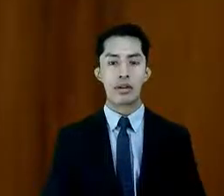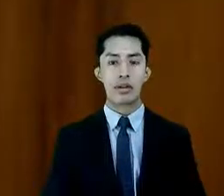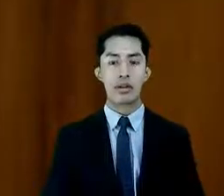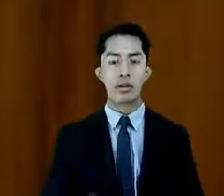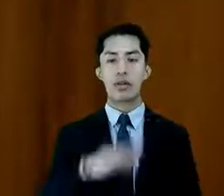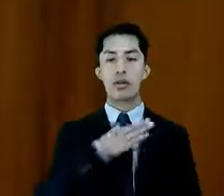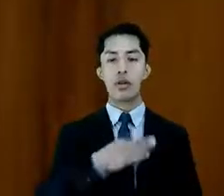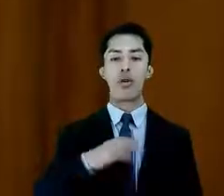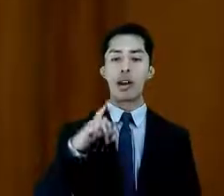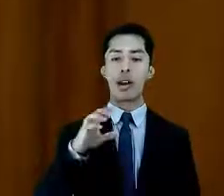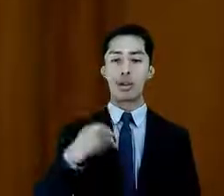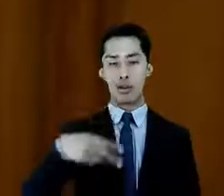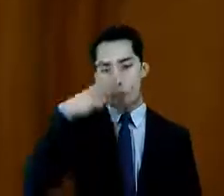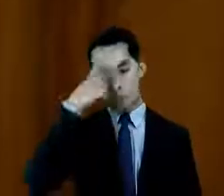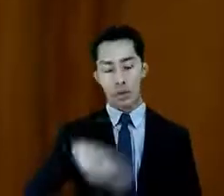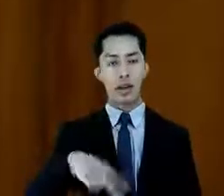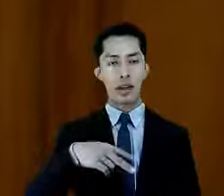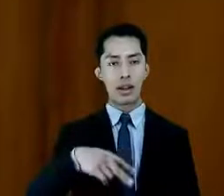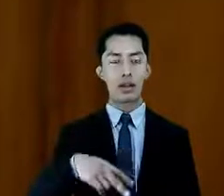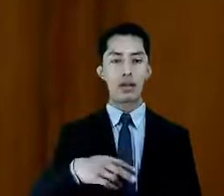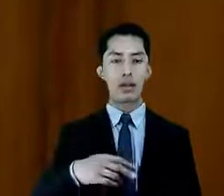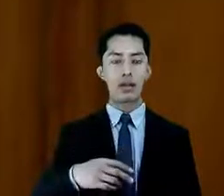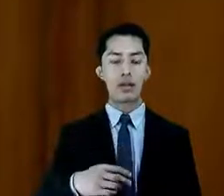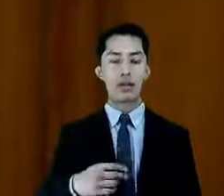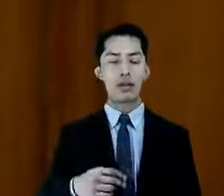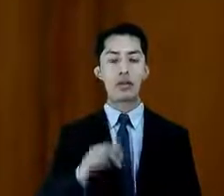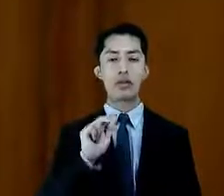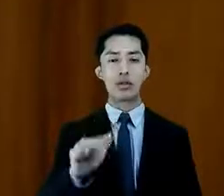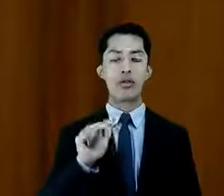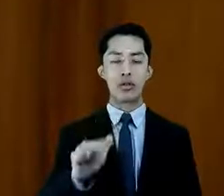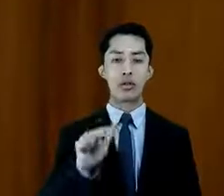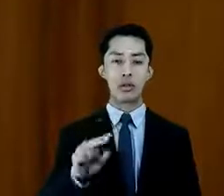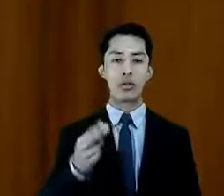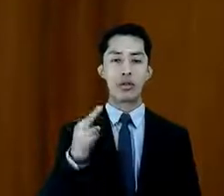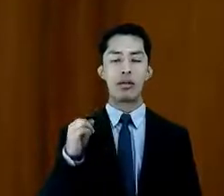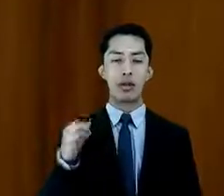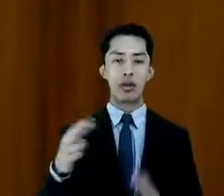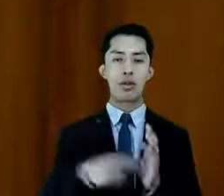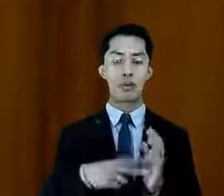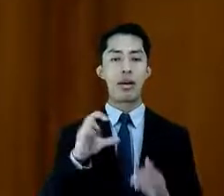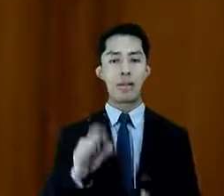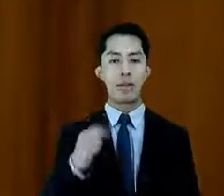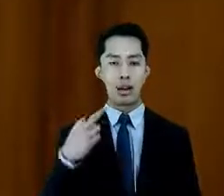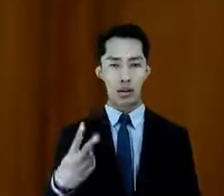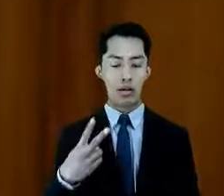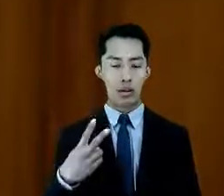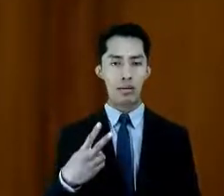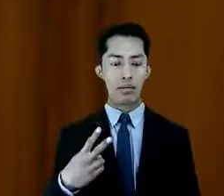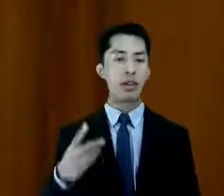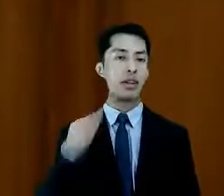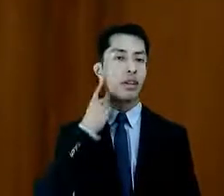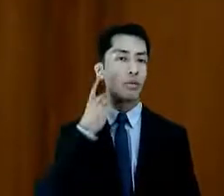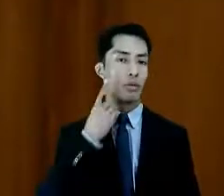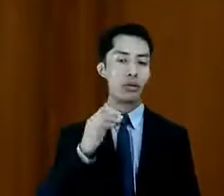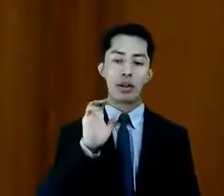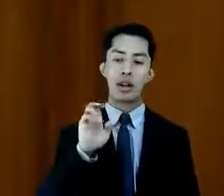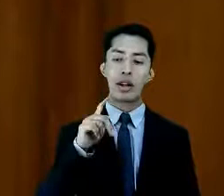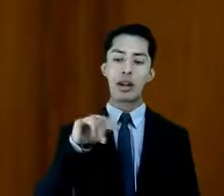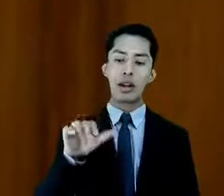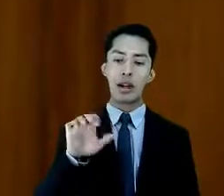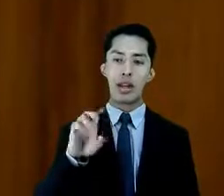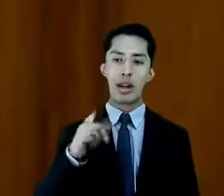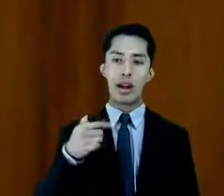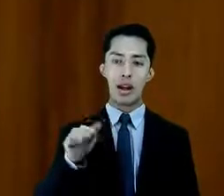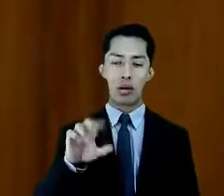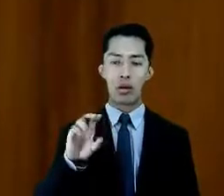Toluca de Lerdo, México, a 18 de noviembre del año 2022. Diputado Enrique Edgardo